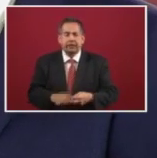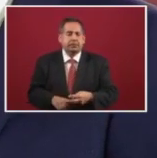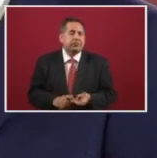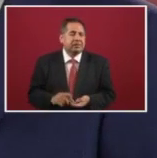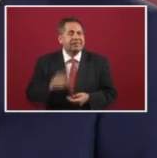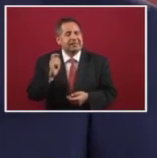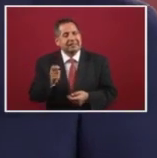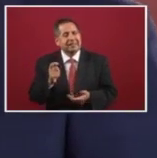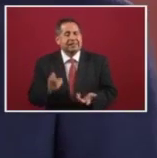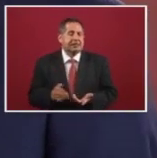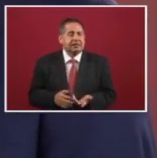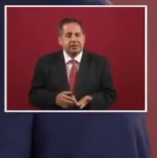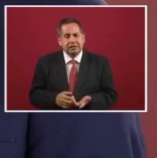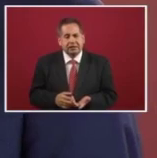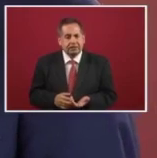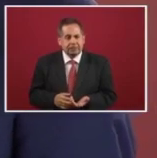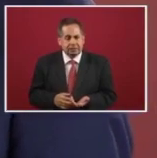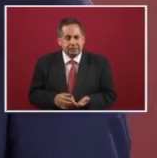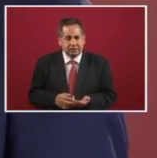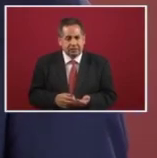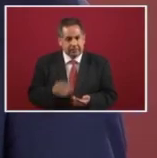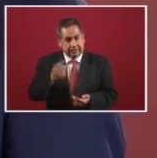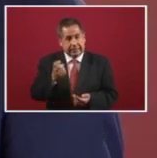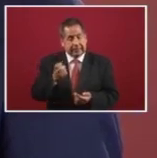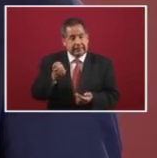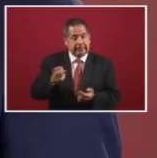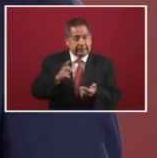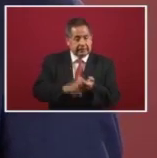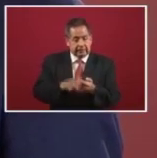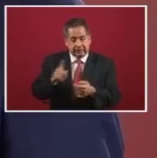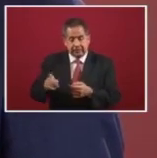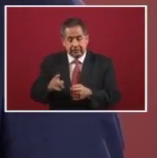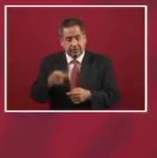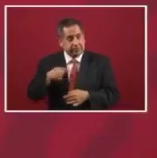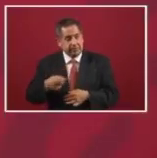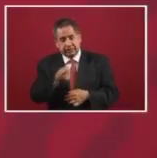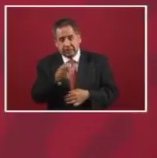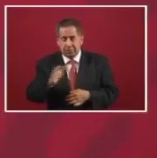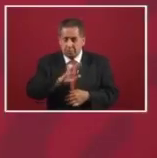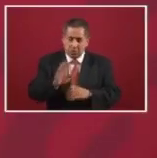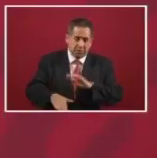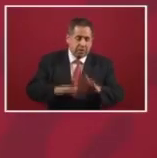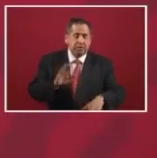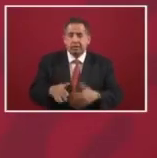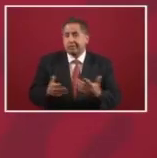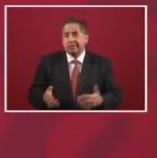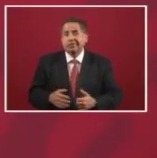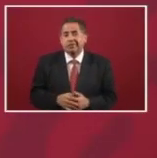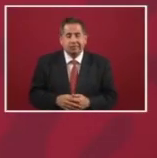que son las causas de mortalidad,